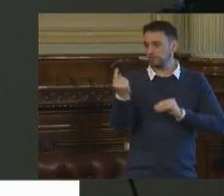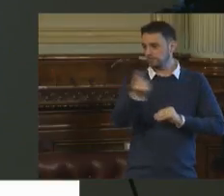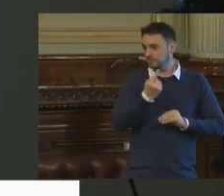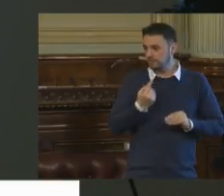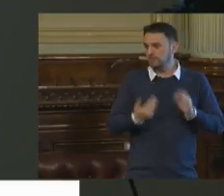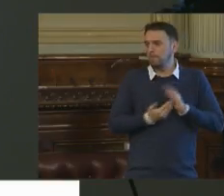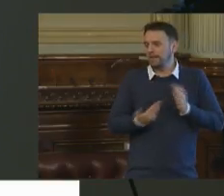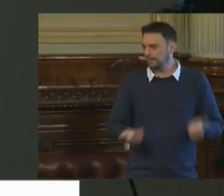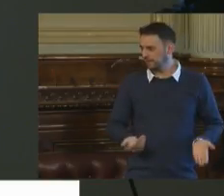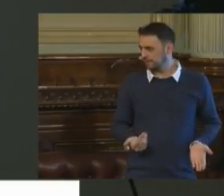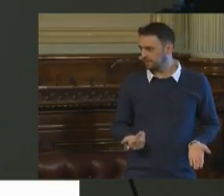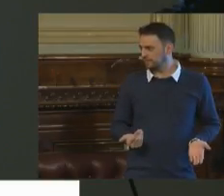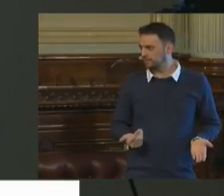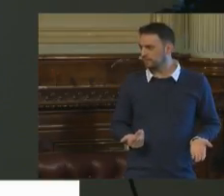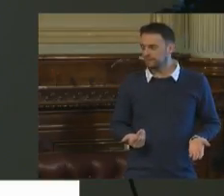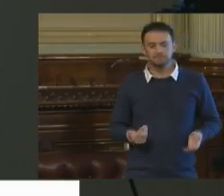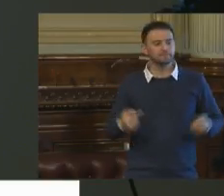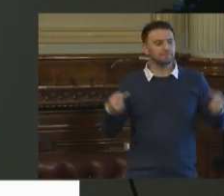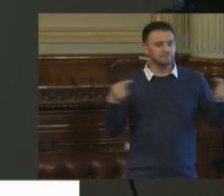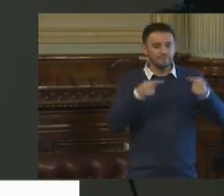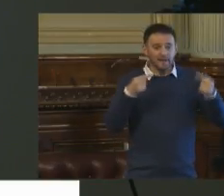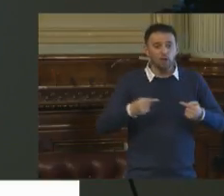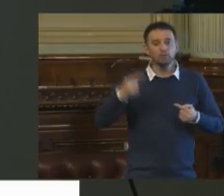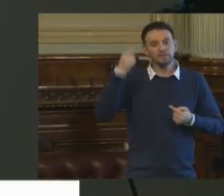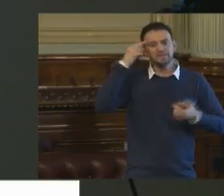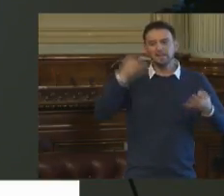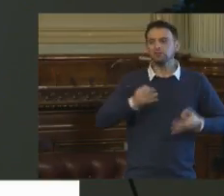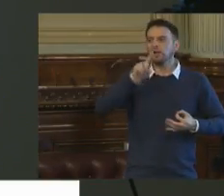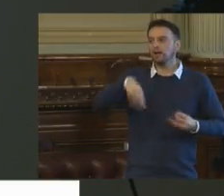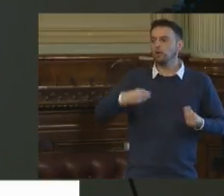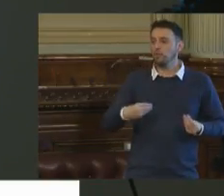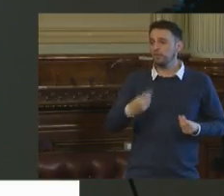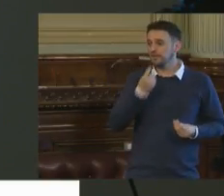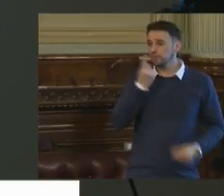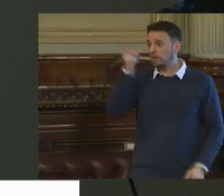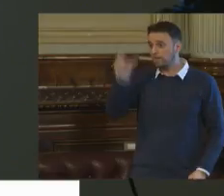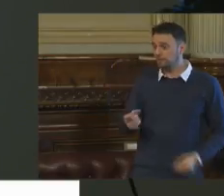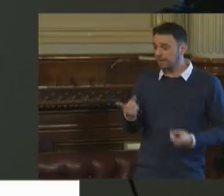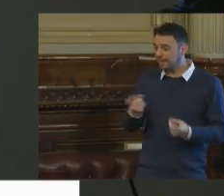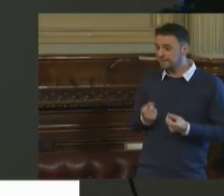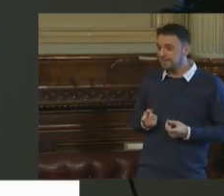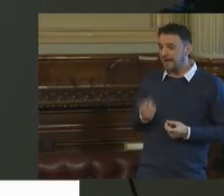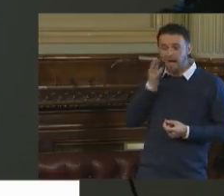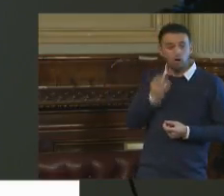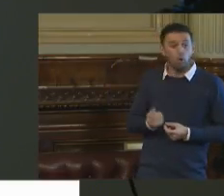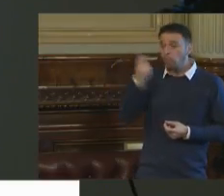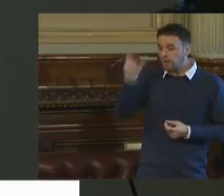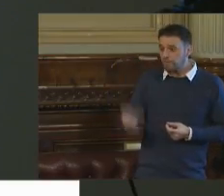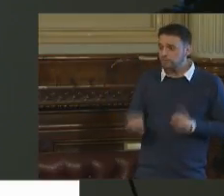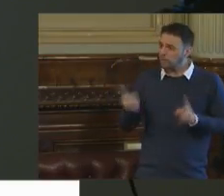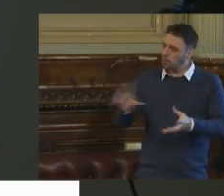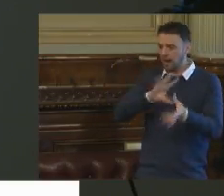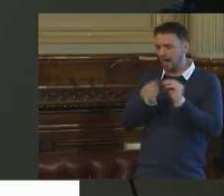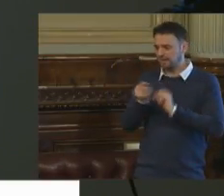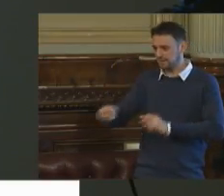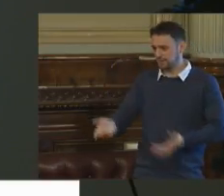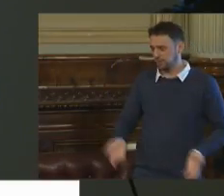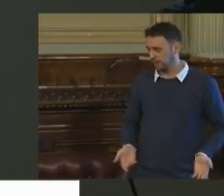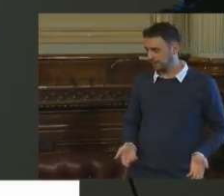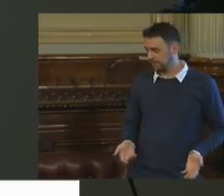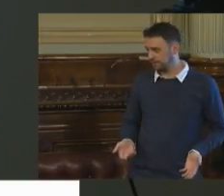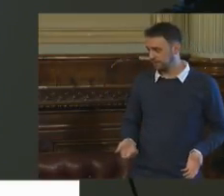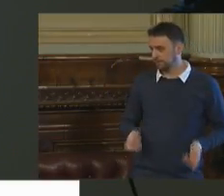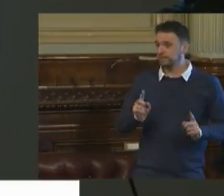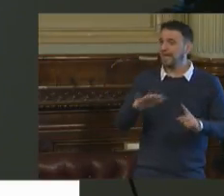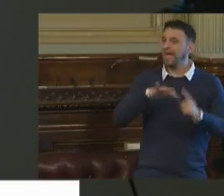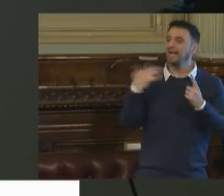o mucho menores los ajustes razonables surgen cuando no alcanza la accesibilidad universal o como cuando en